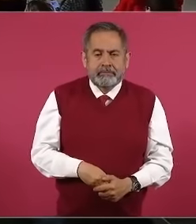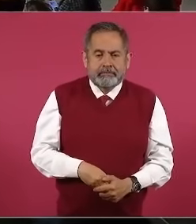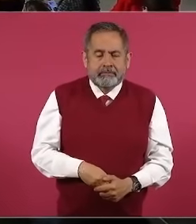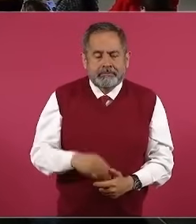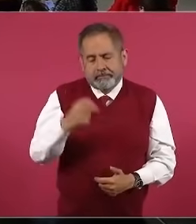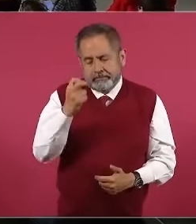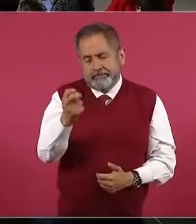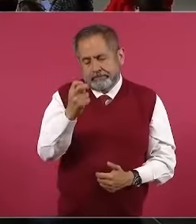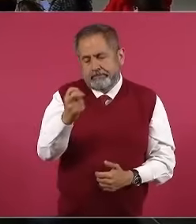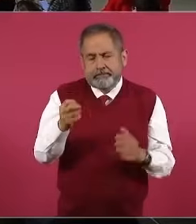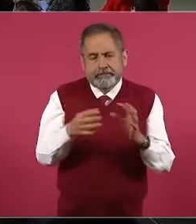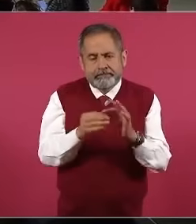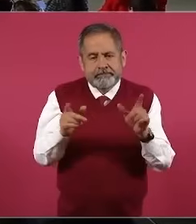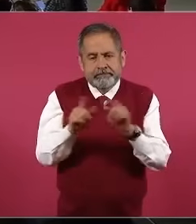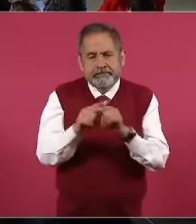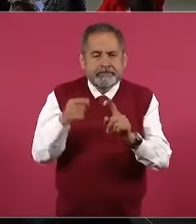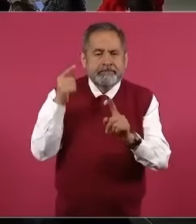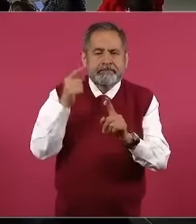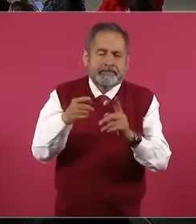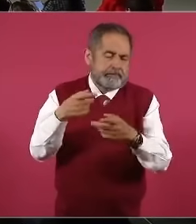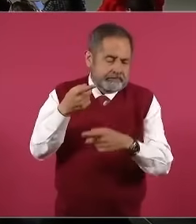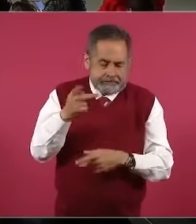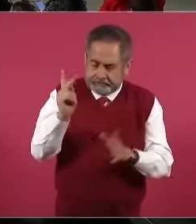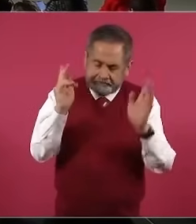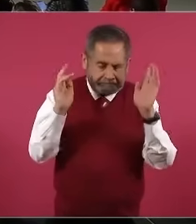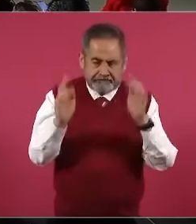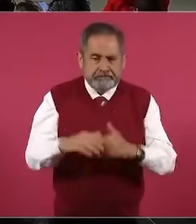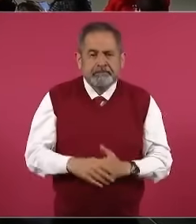Eso es básicamente, pero